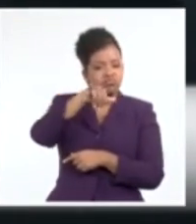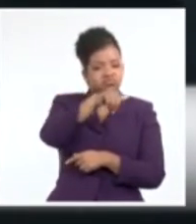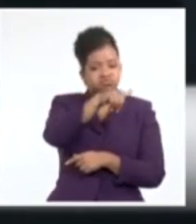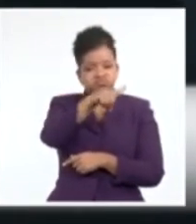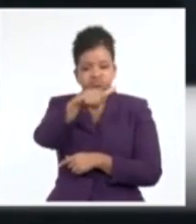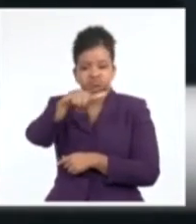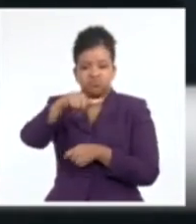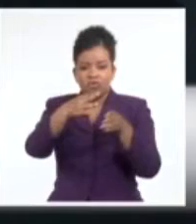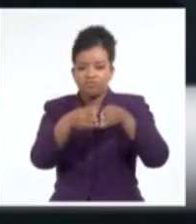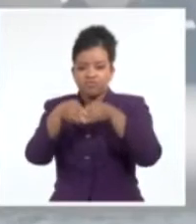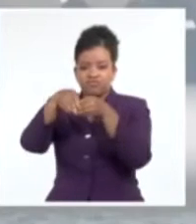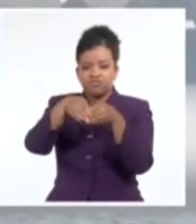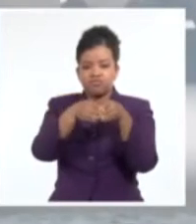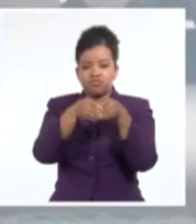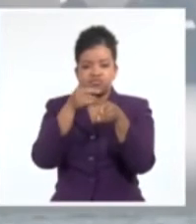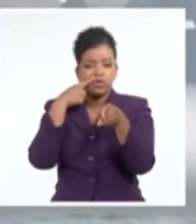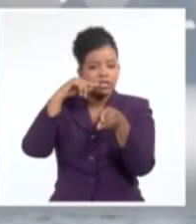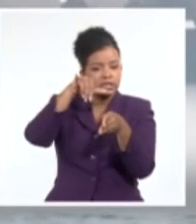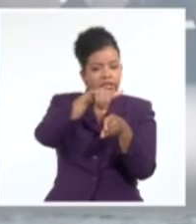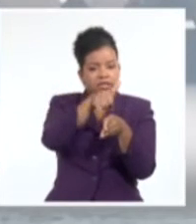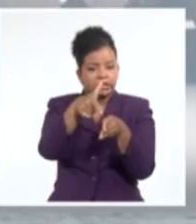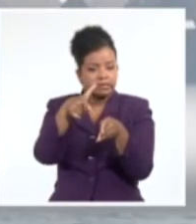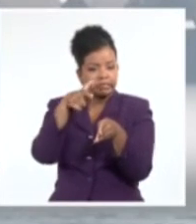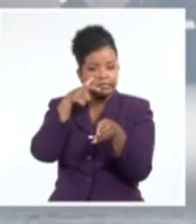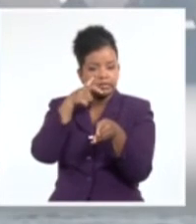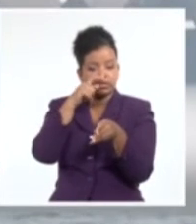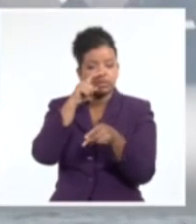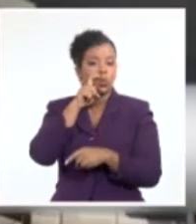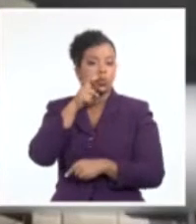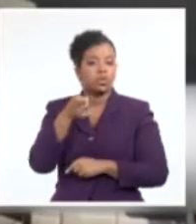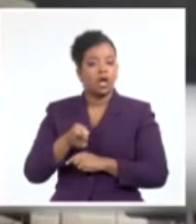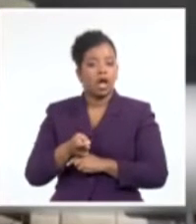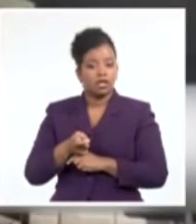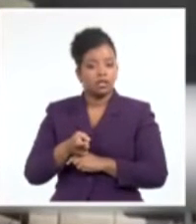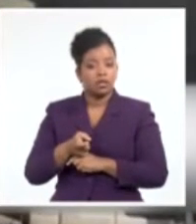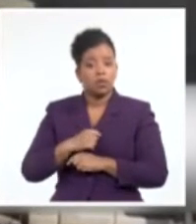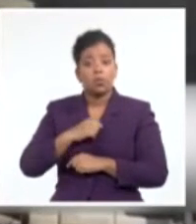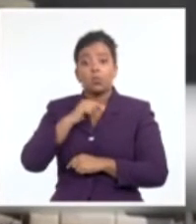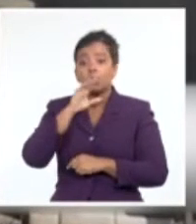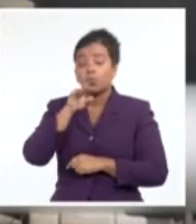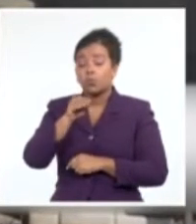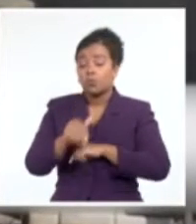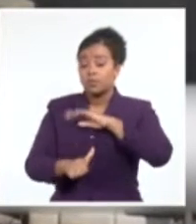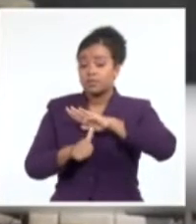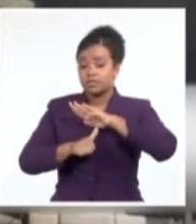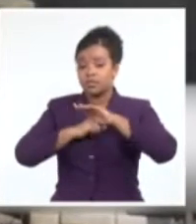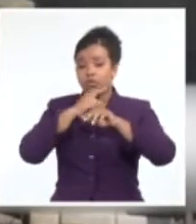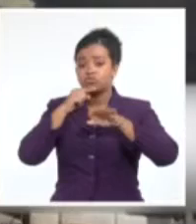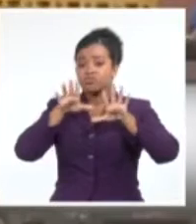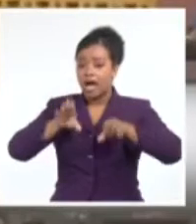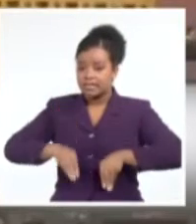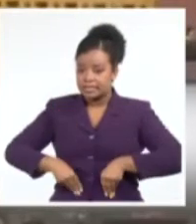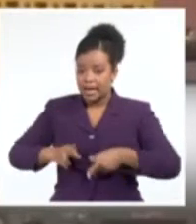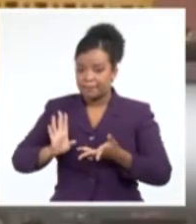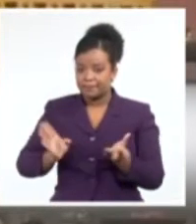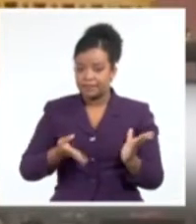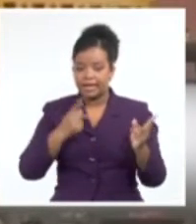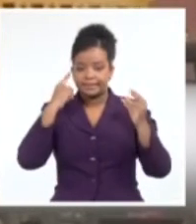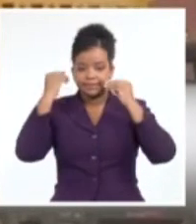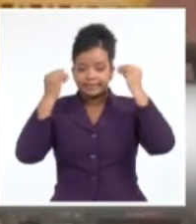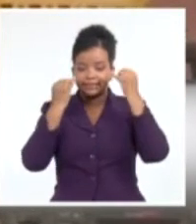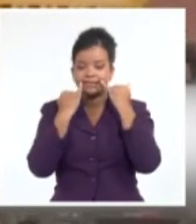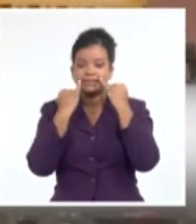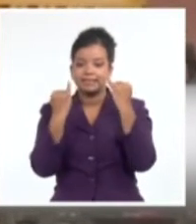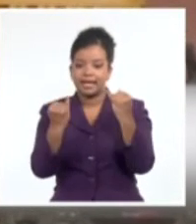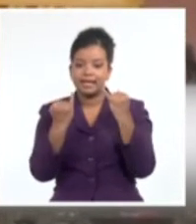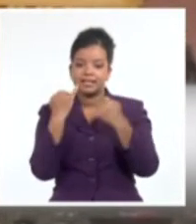en la ciudad de Sebastopol, en la península de Crimea. Putin explicó que Rusia aceptó participar en la iniciativa pensando en los intereses de las naciones más